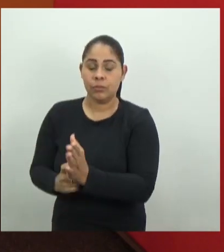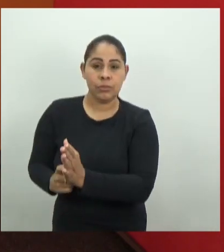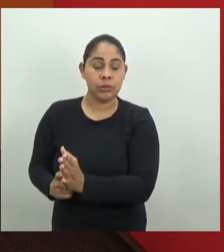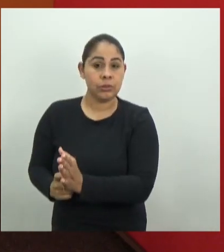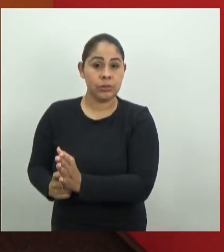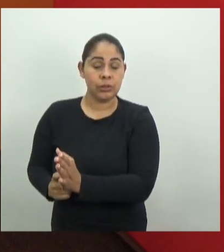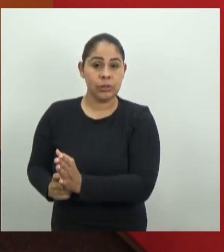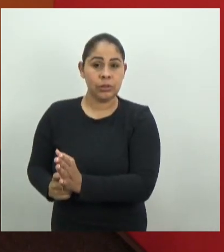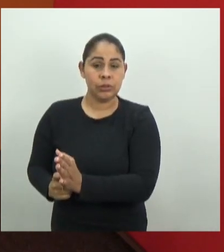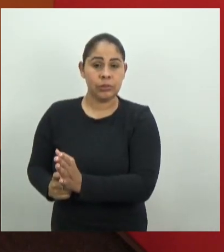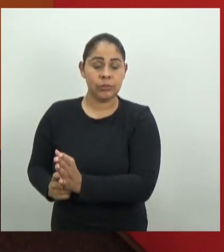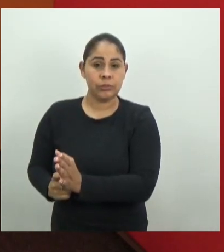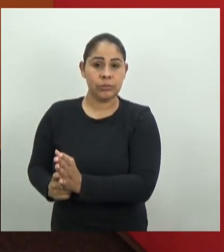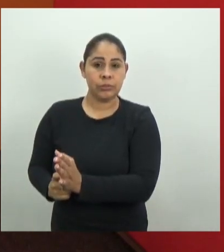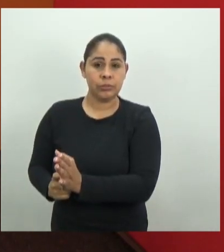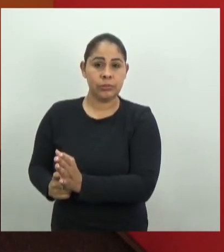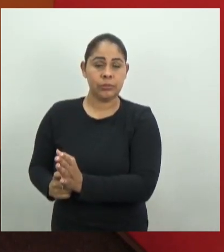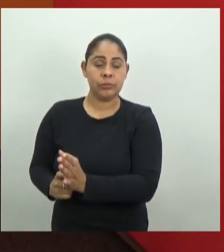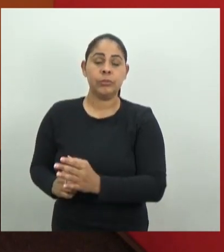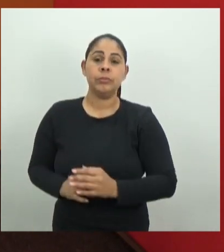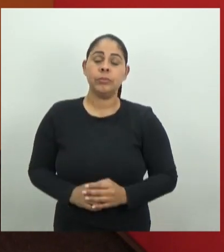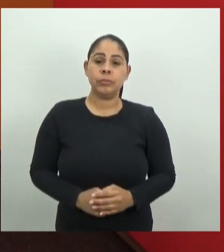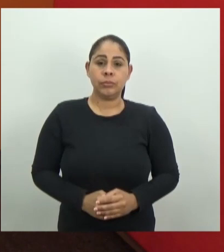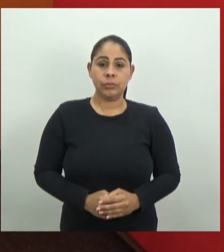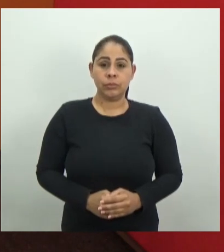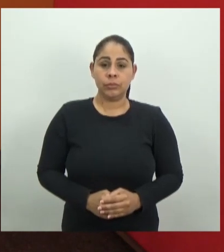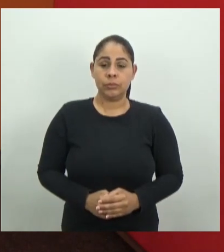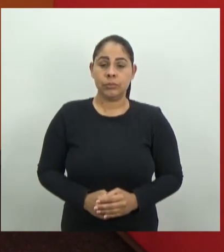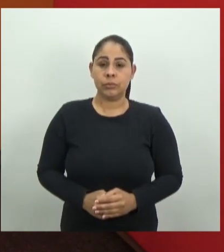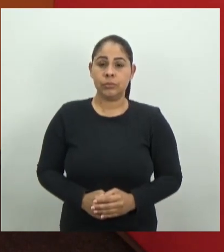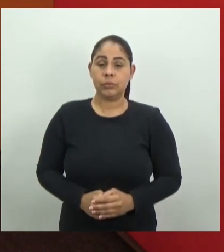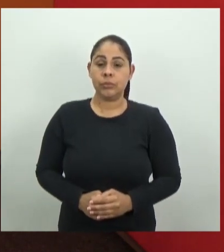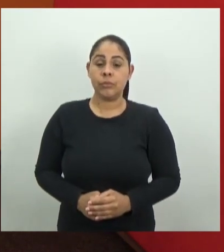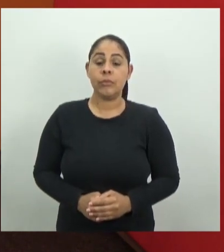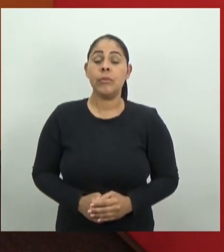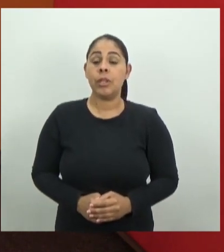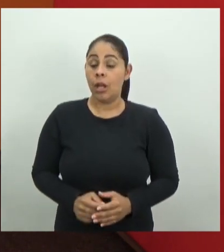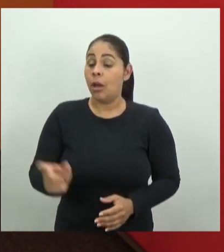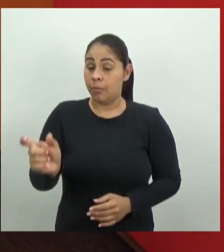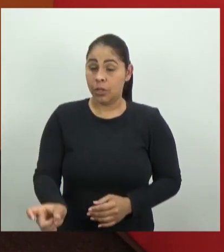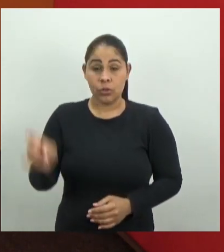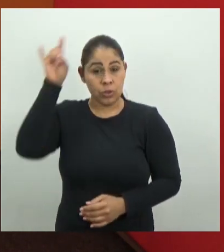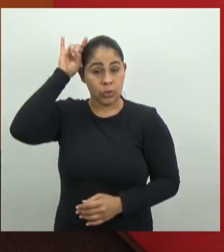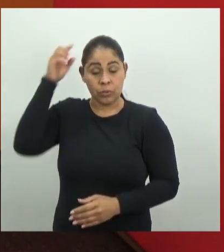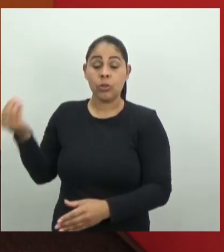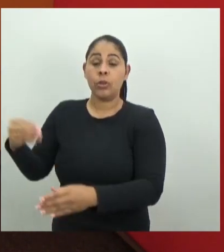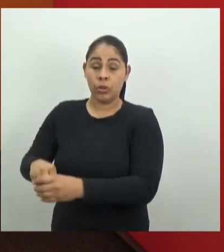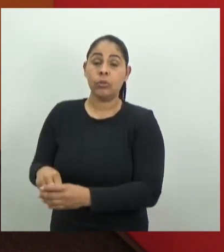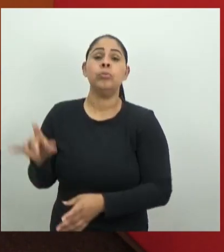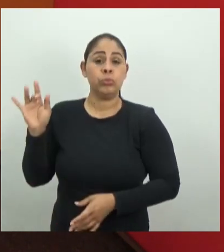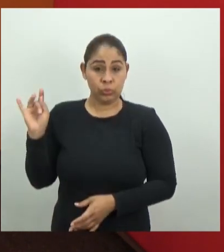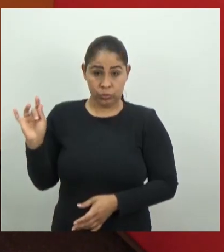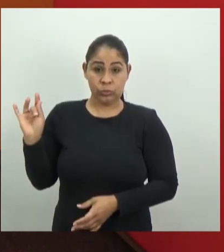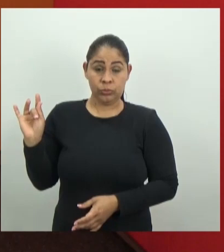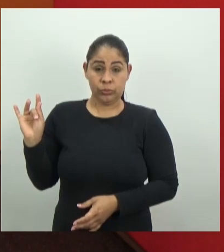tiene control total sobre la persona. ¿Existen poseídos? Sí. No muchos,